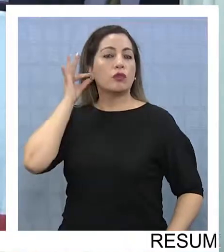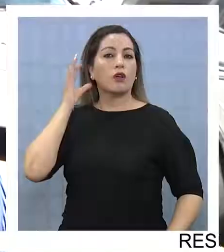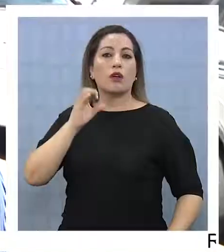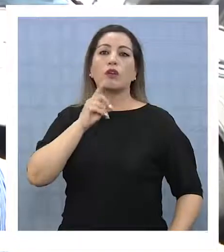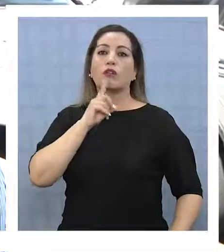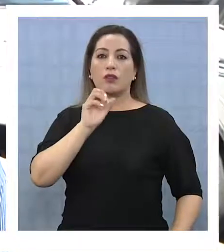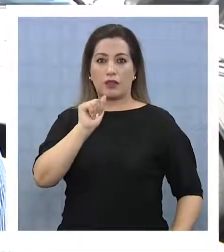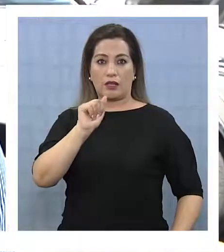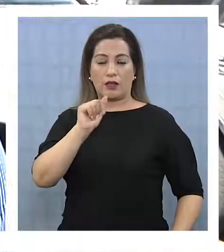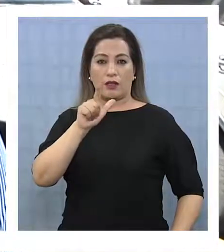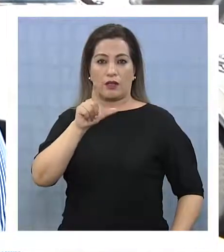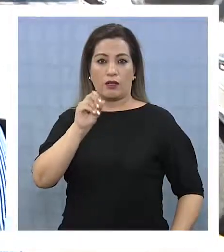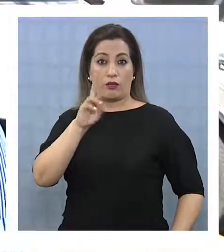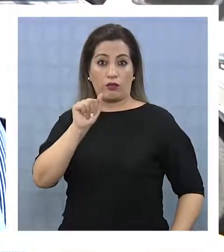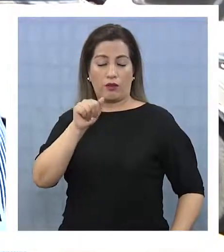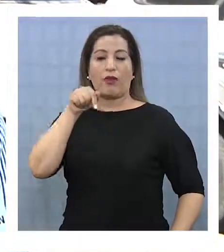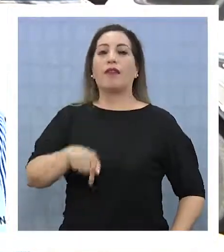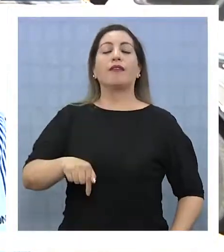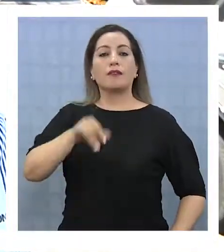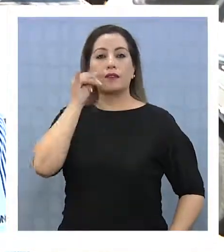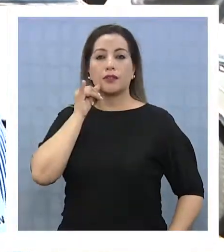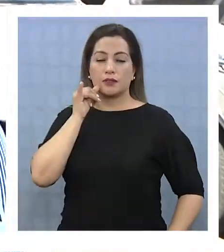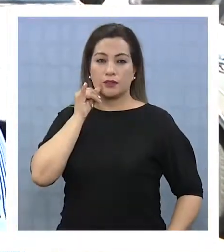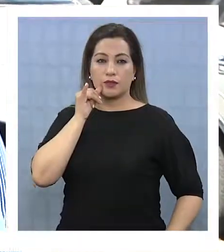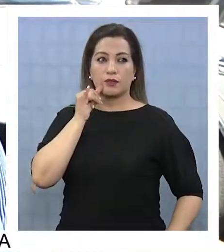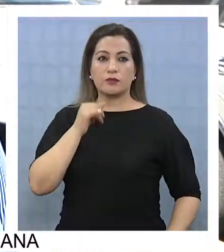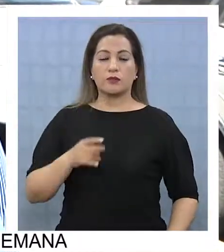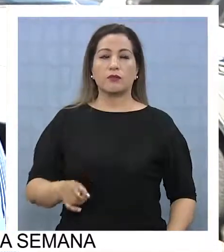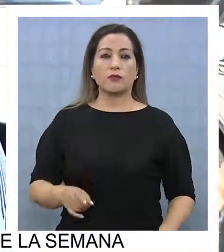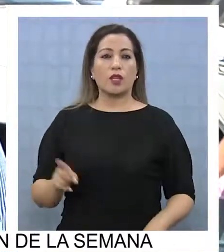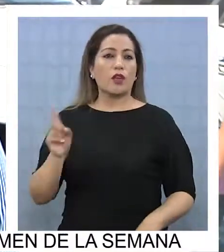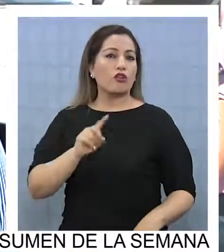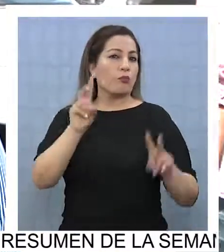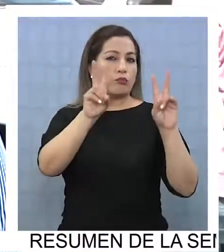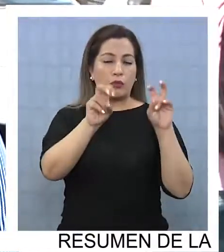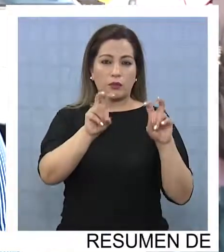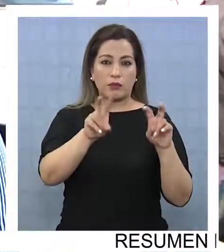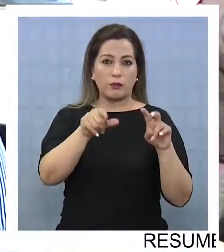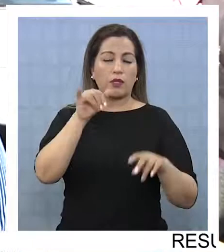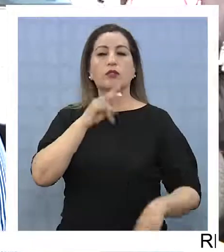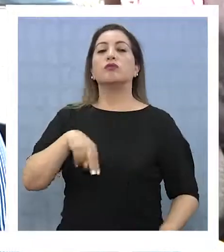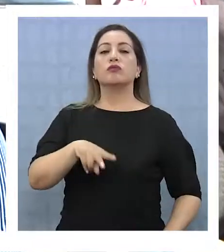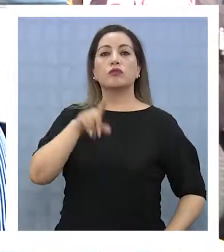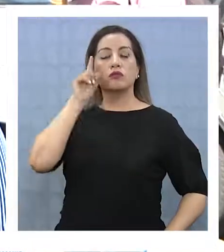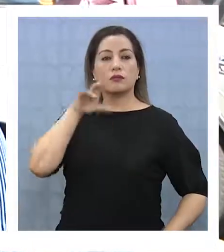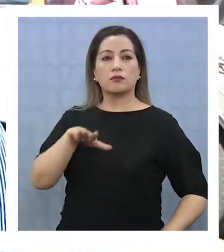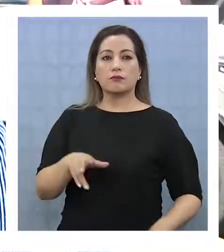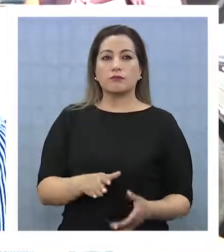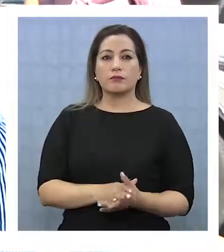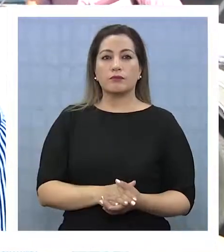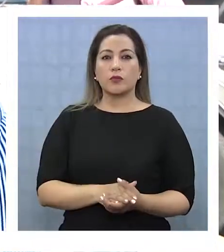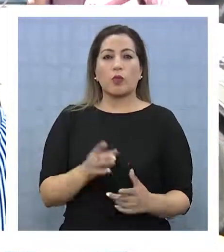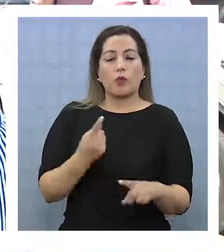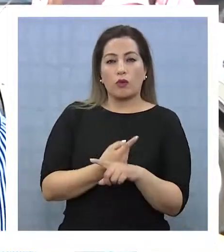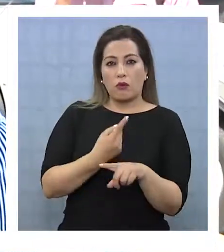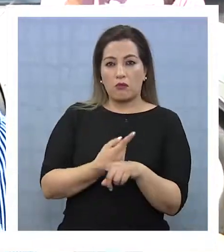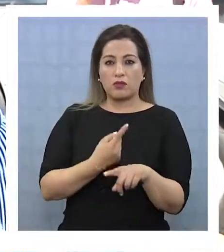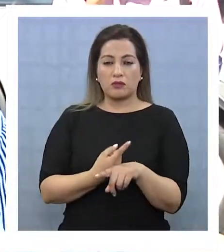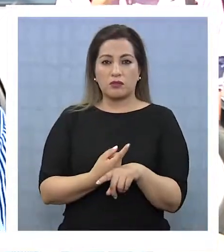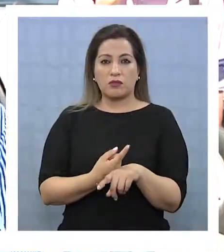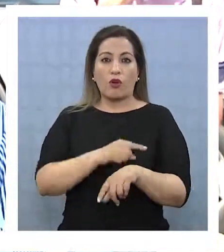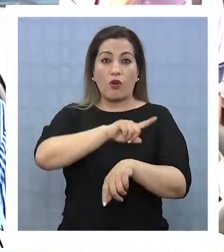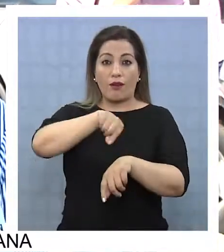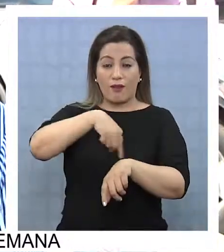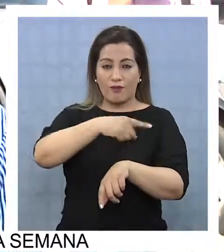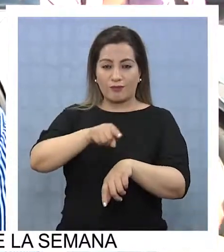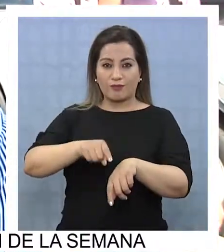Tuvimos una reunión con la Contralora acá en Iquique, no precisamente por esa temática, pero sí abordamos, en parte también tuvimos una conversación respecto al tema de las horas.